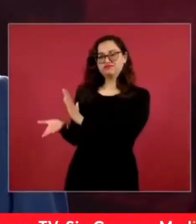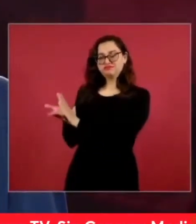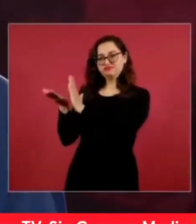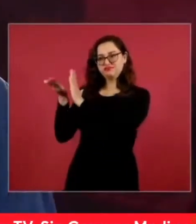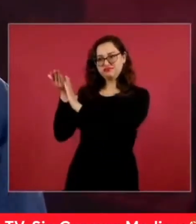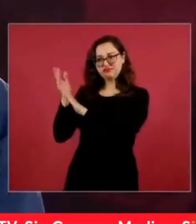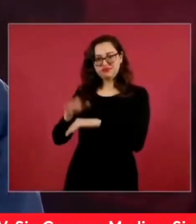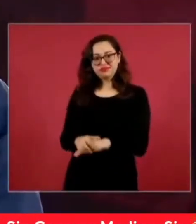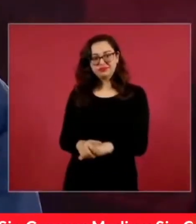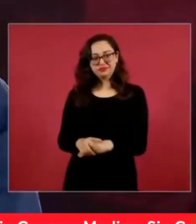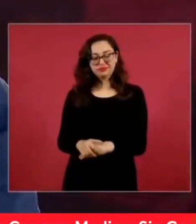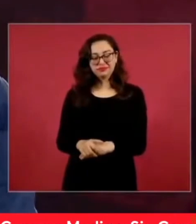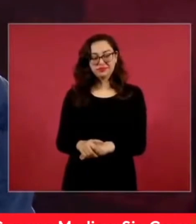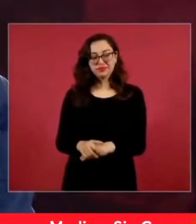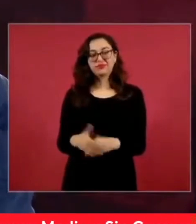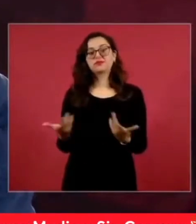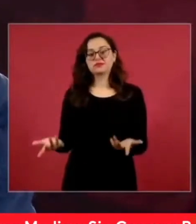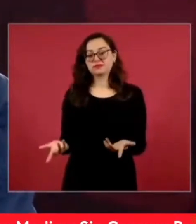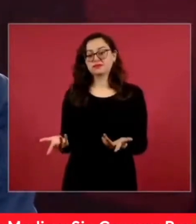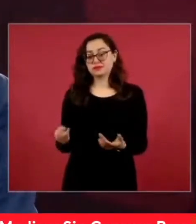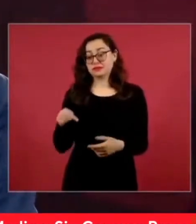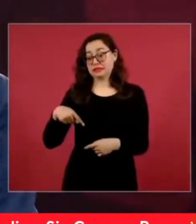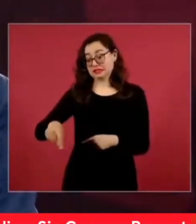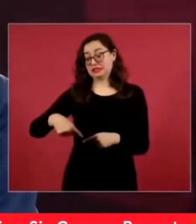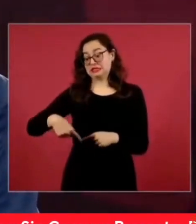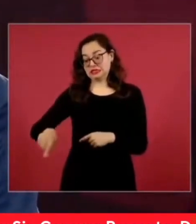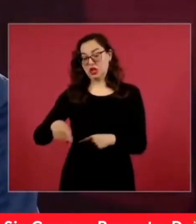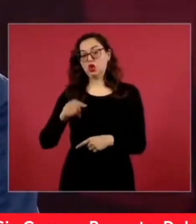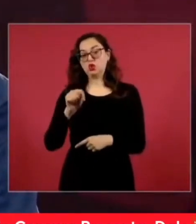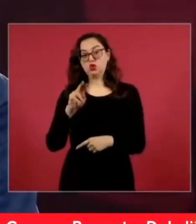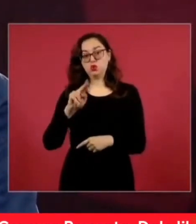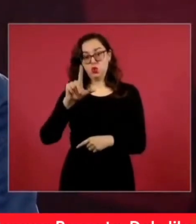una que vamos a ver precisamente en Tula, que se va a terminar este año,